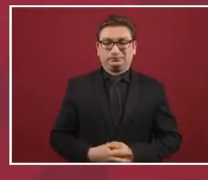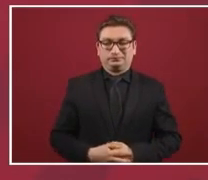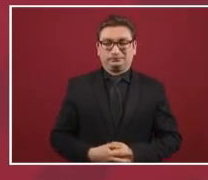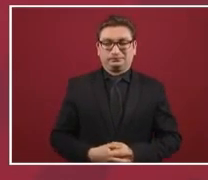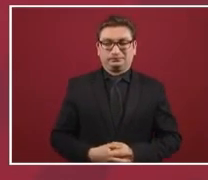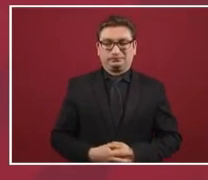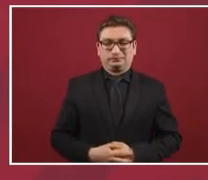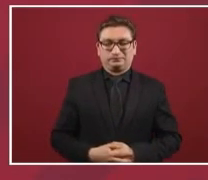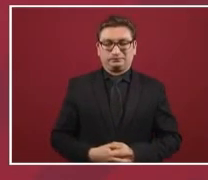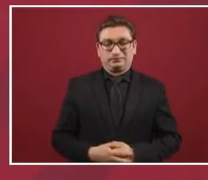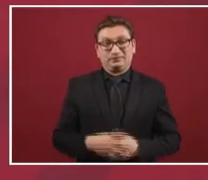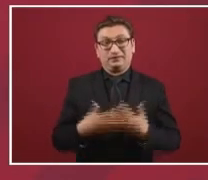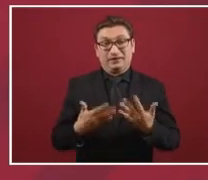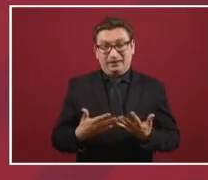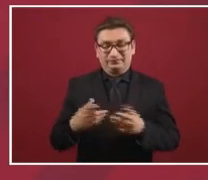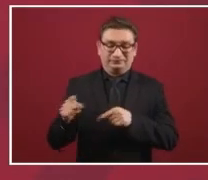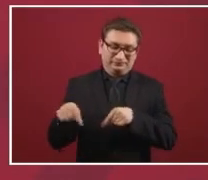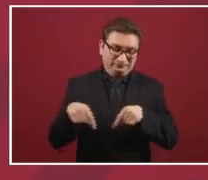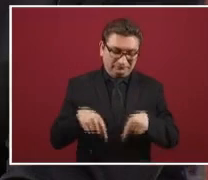Entonces, ya estando aquí,